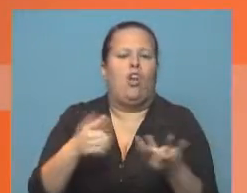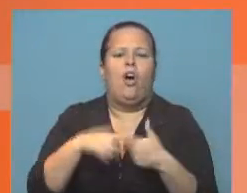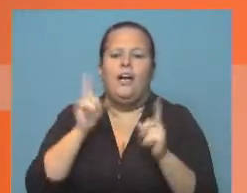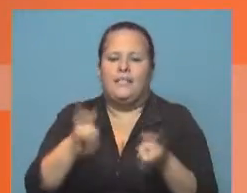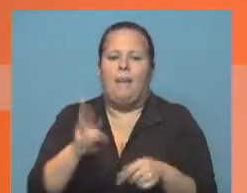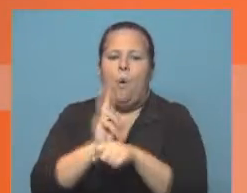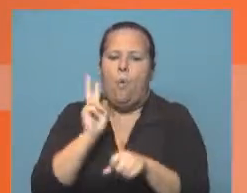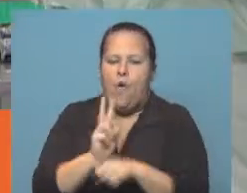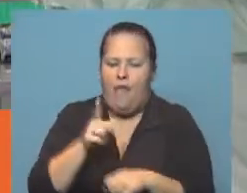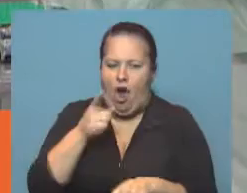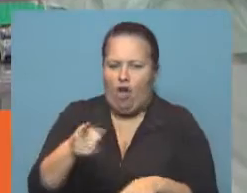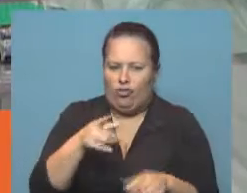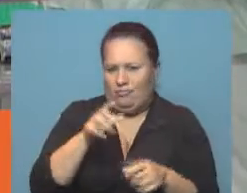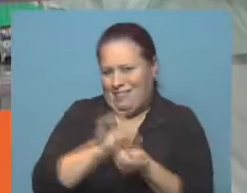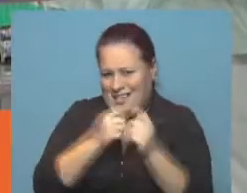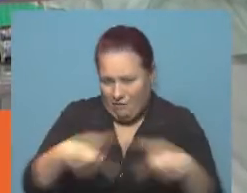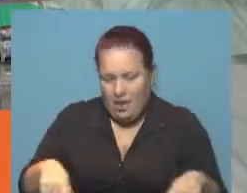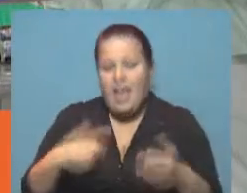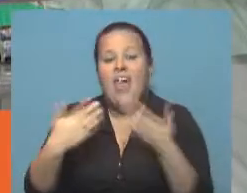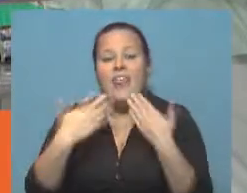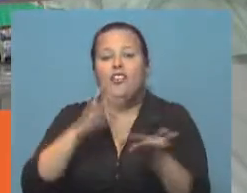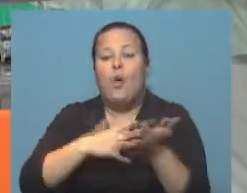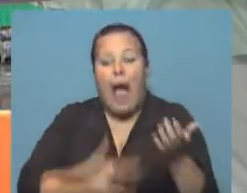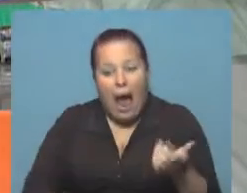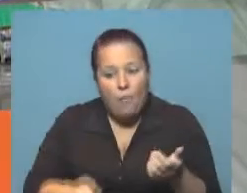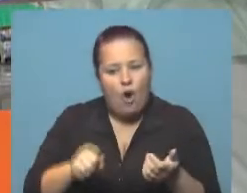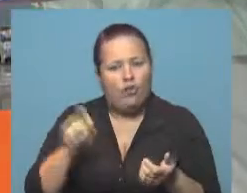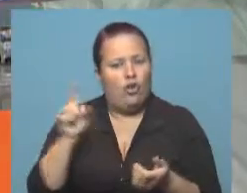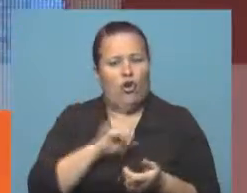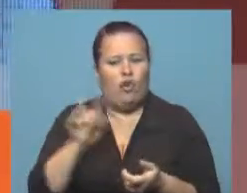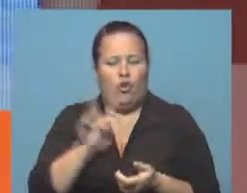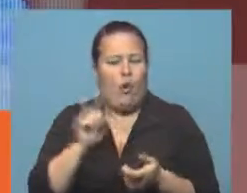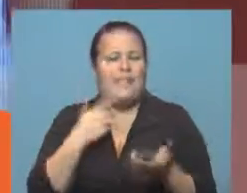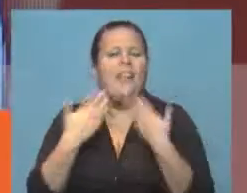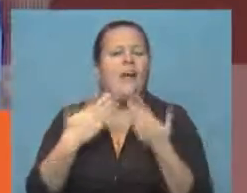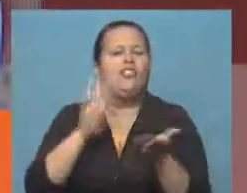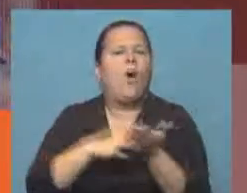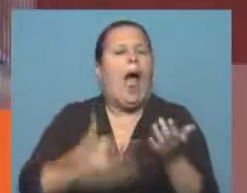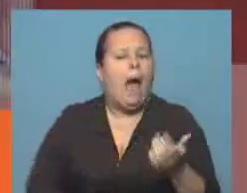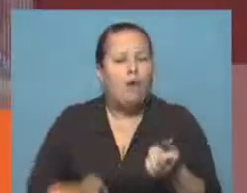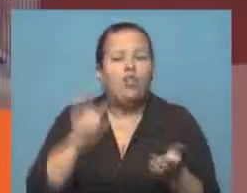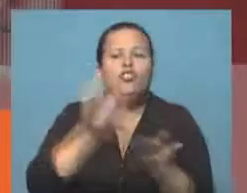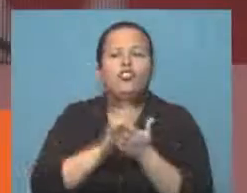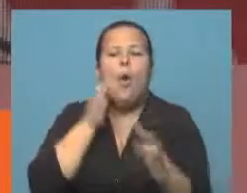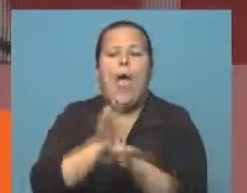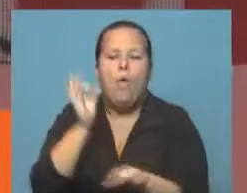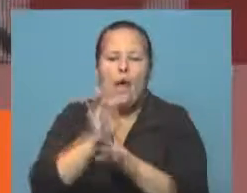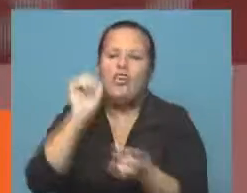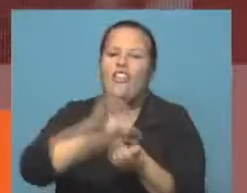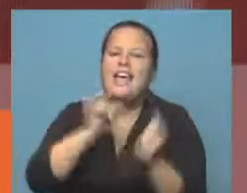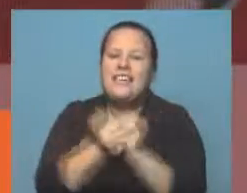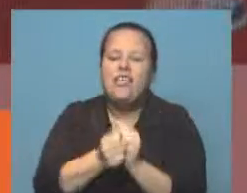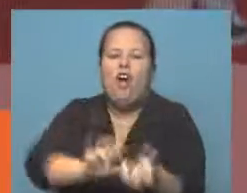de la prevención. Y el debate sobre el aborto en realidad no es un debate sobre el aborto, es sobre la educación sexual y